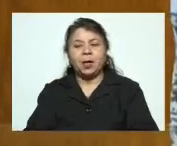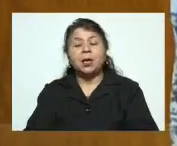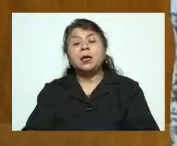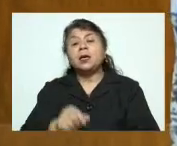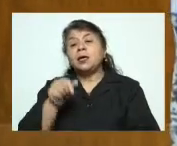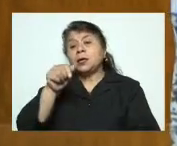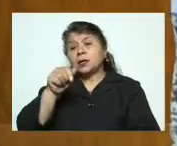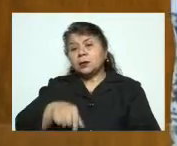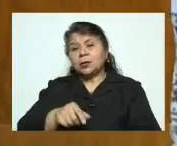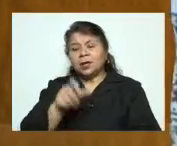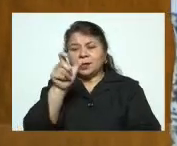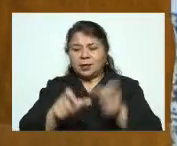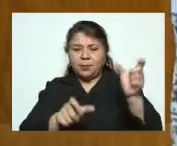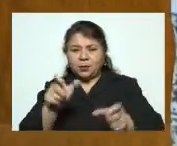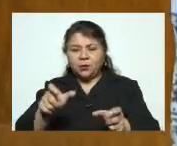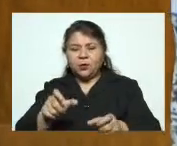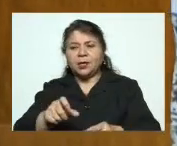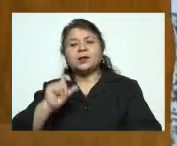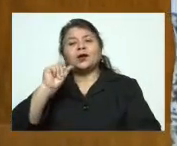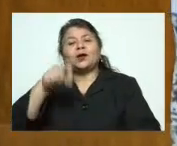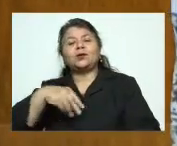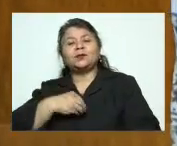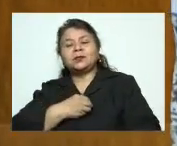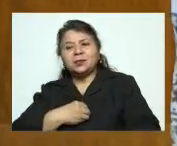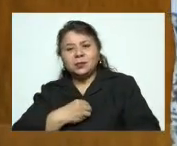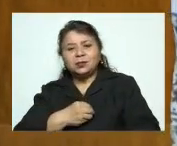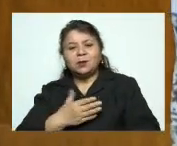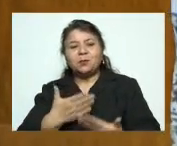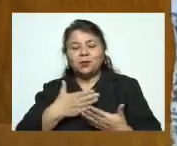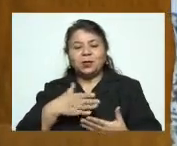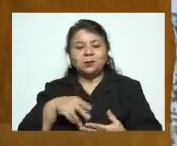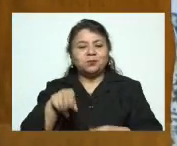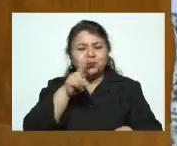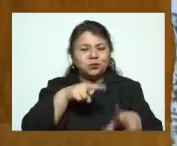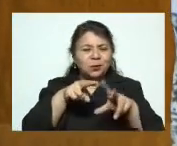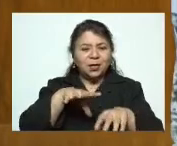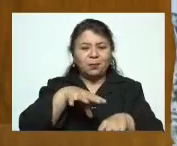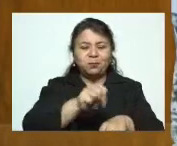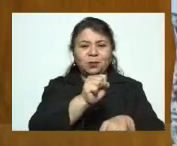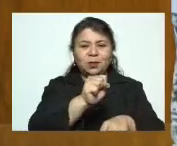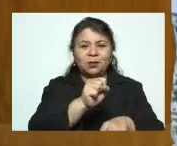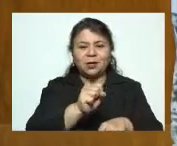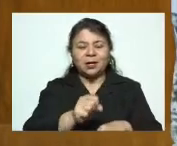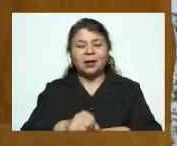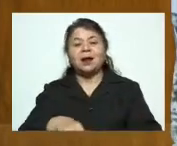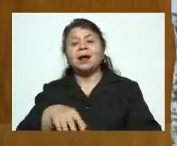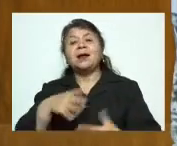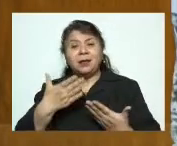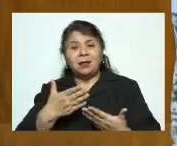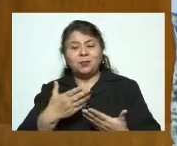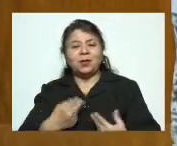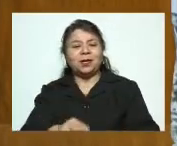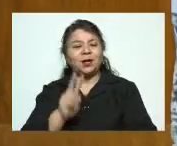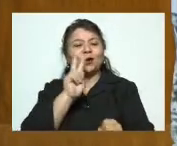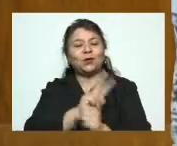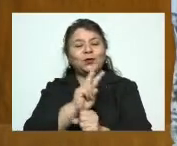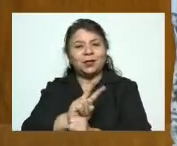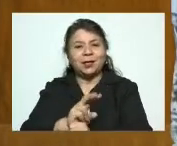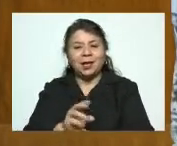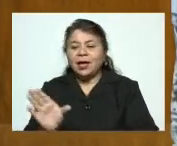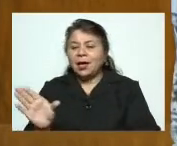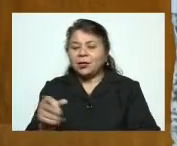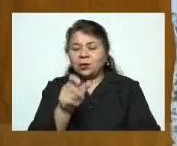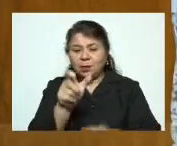síntomas, intentando y logrando detectar, detener y contener a todos los afectados por el